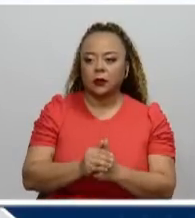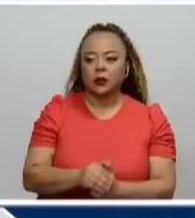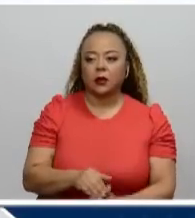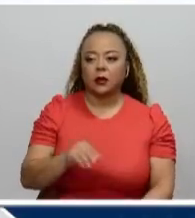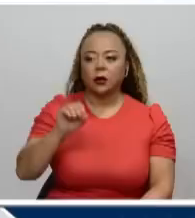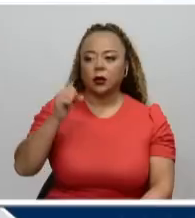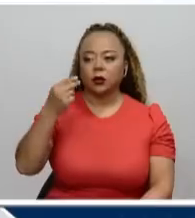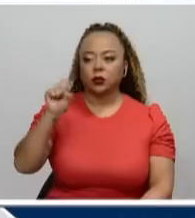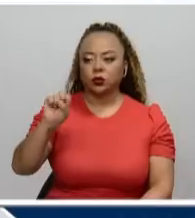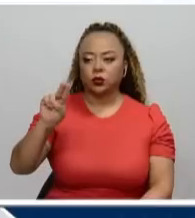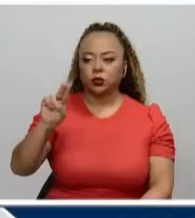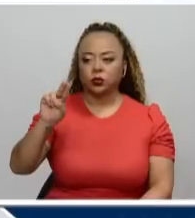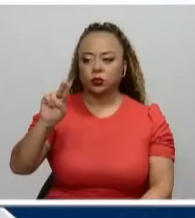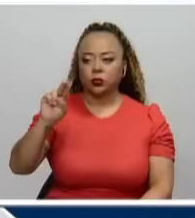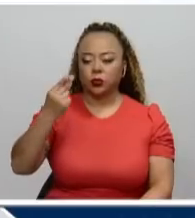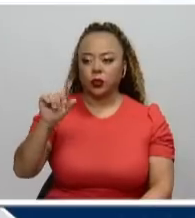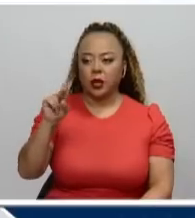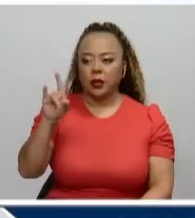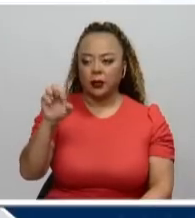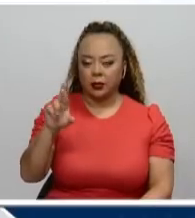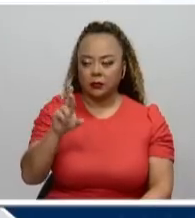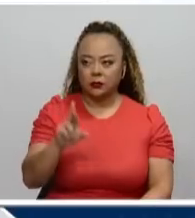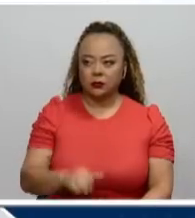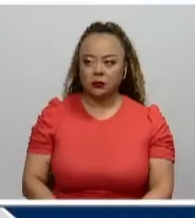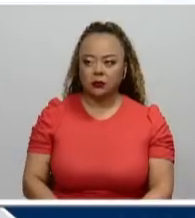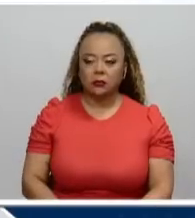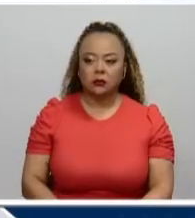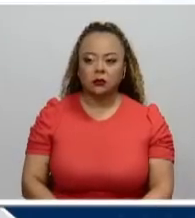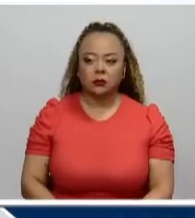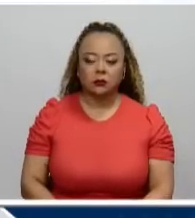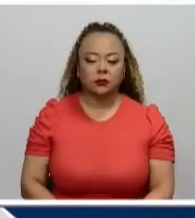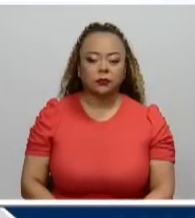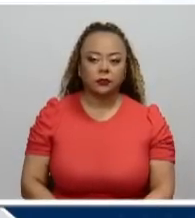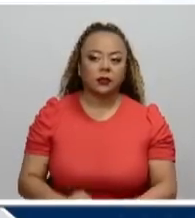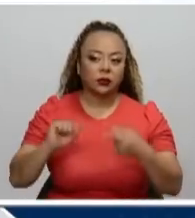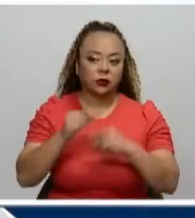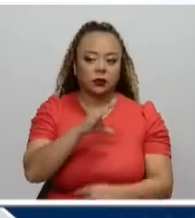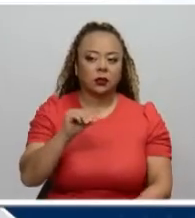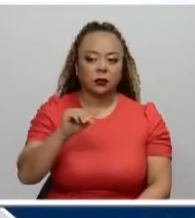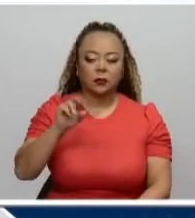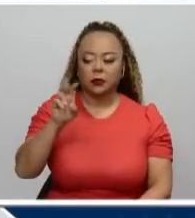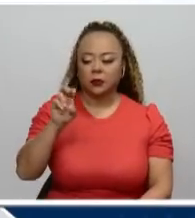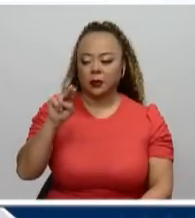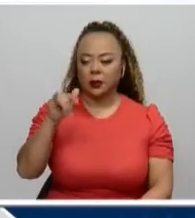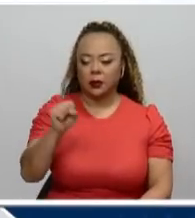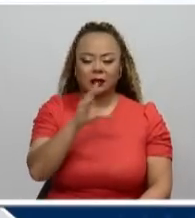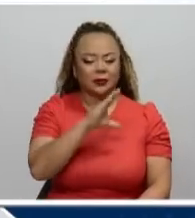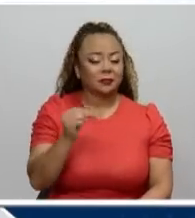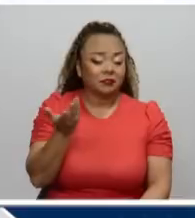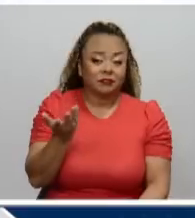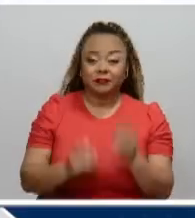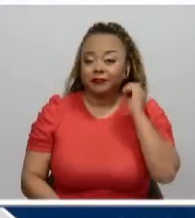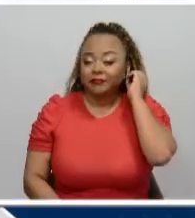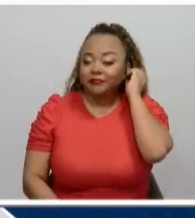lesionado porque sunder estaría en lugar de Jean laurens Sí y este día Hay que decirlo Johan Venegas y Venegas